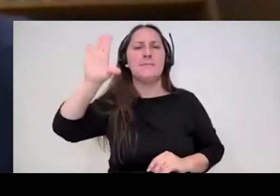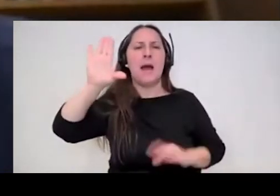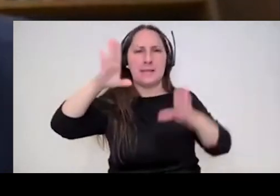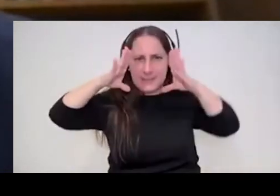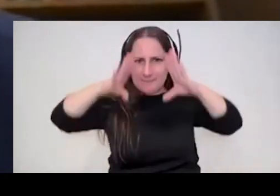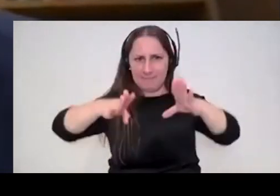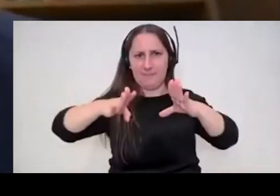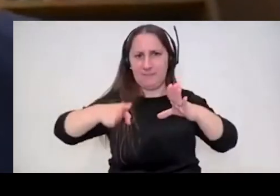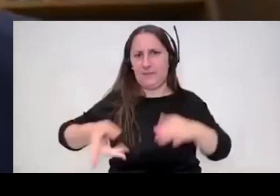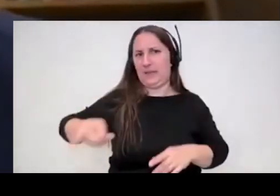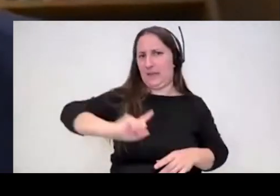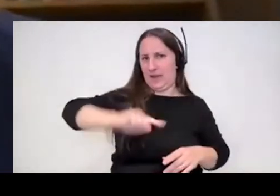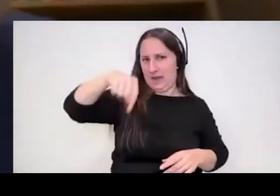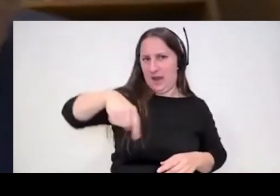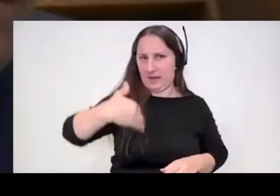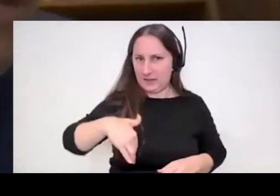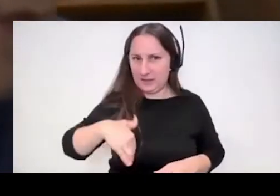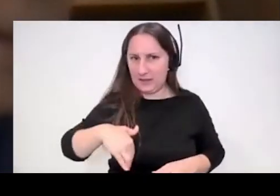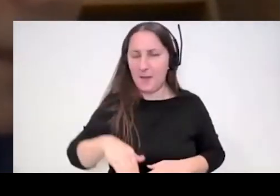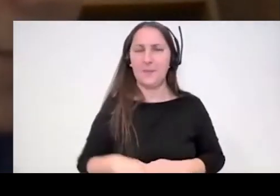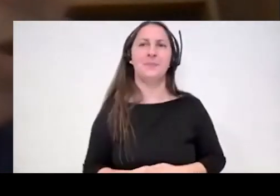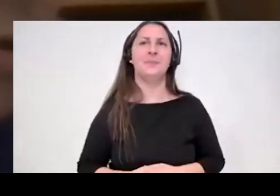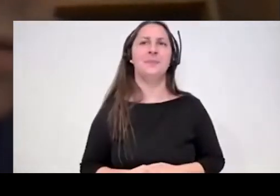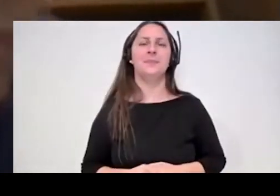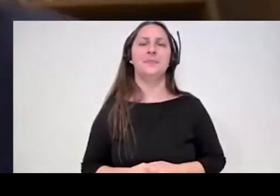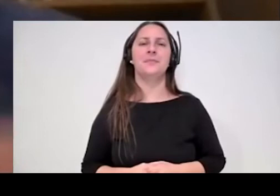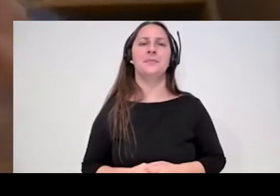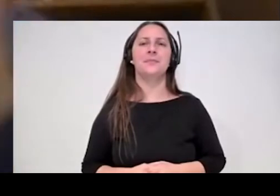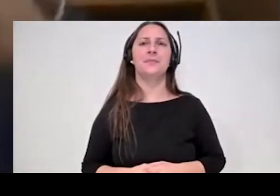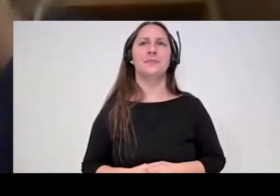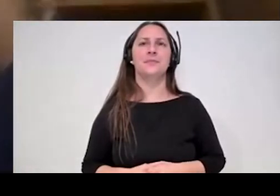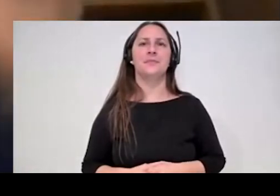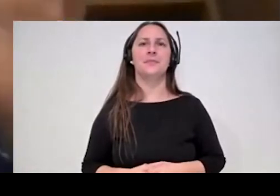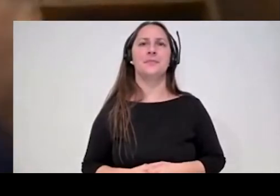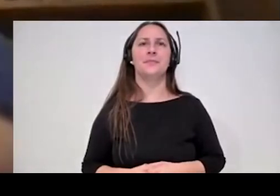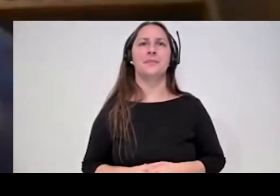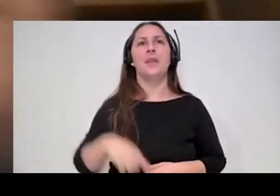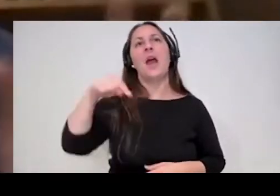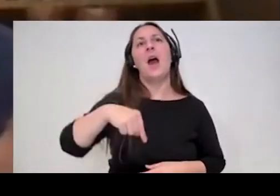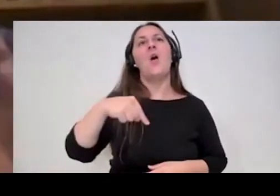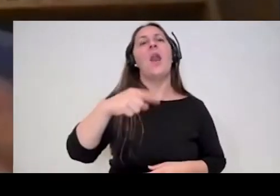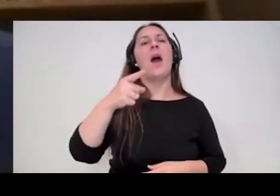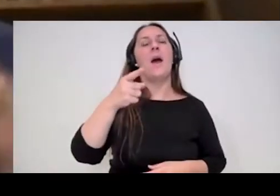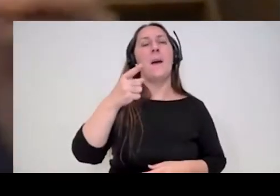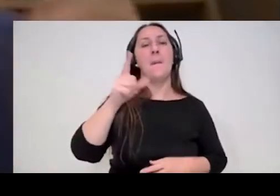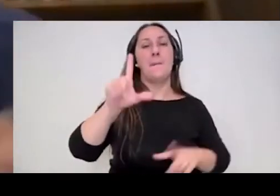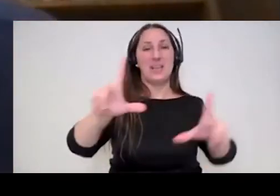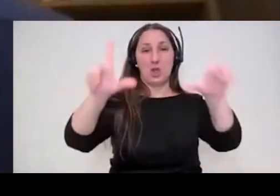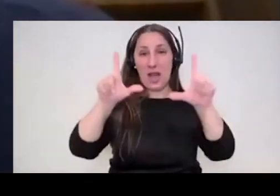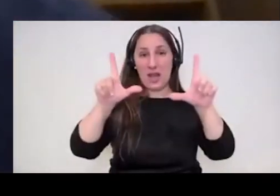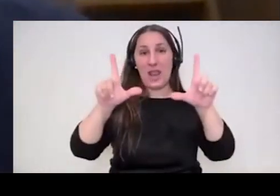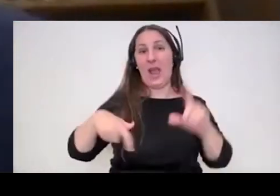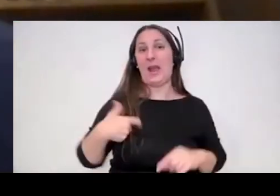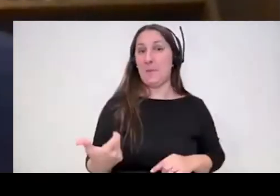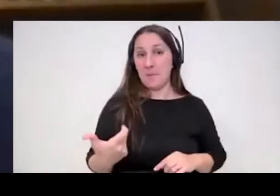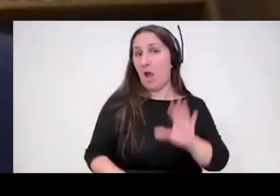nuestro. Entonces, o sea, esto no... A ver, ahora lo de personería gremial se llama así en nuestro país, es una